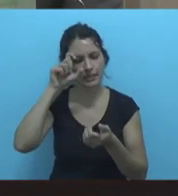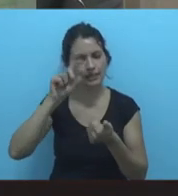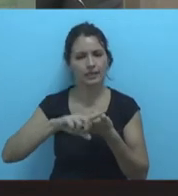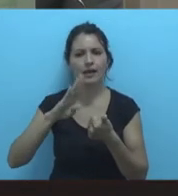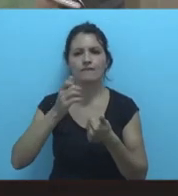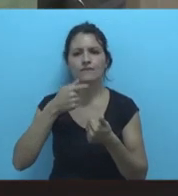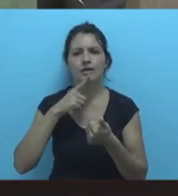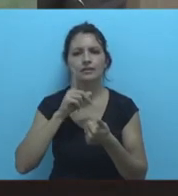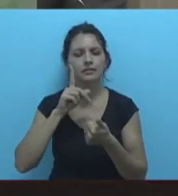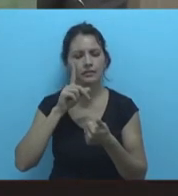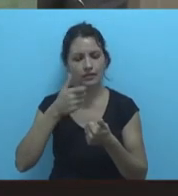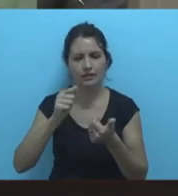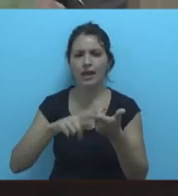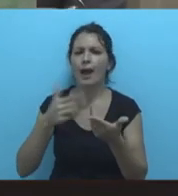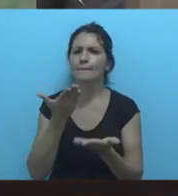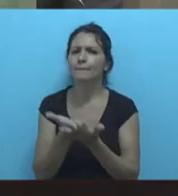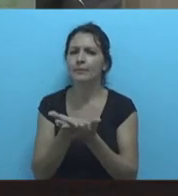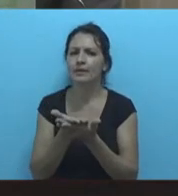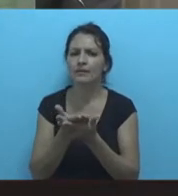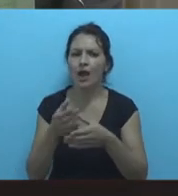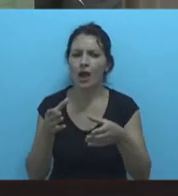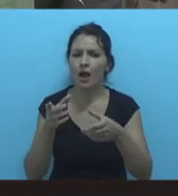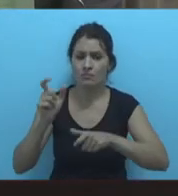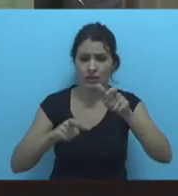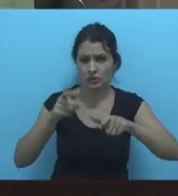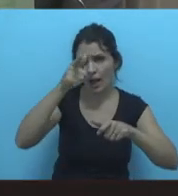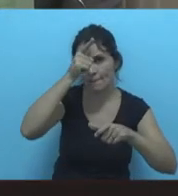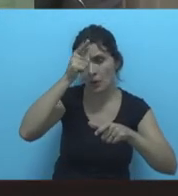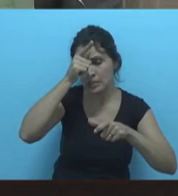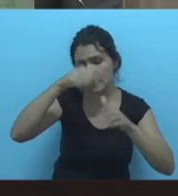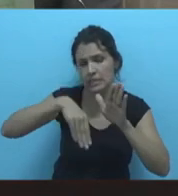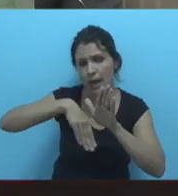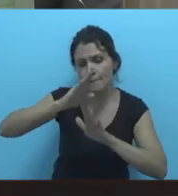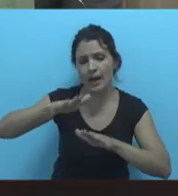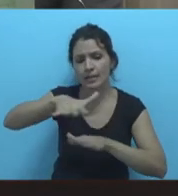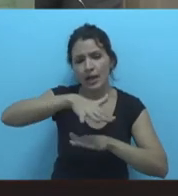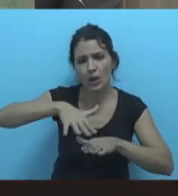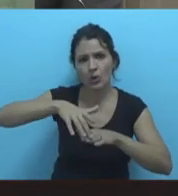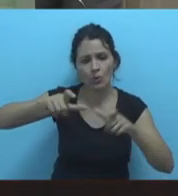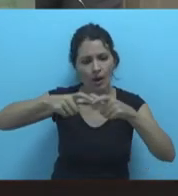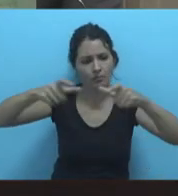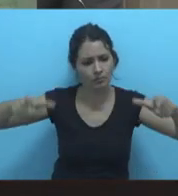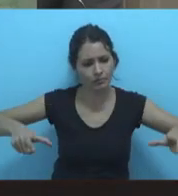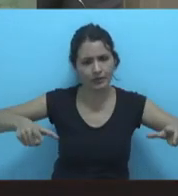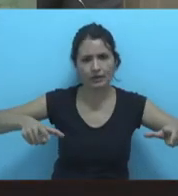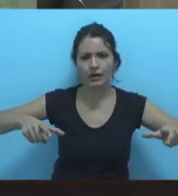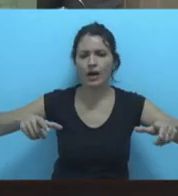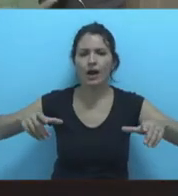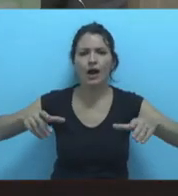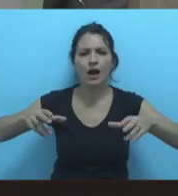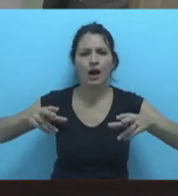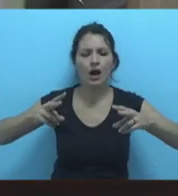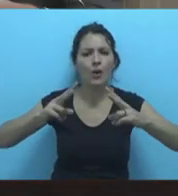disponga reforzar la presencia policial y efectuar un plan de prevención activa en los extremos del puente carretero, conexión vial entre las ciudades de Santa Fe